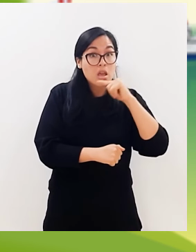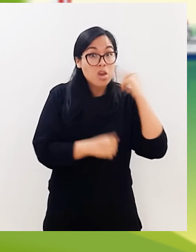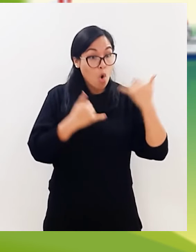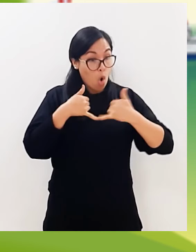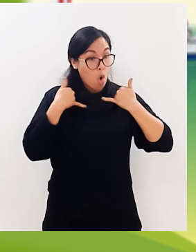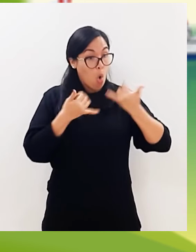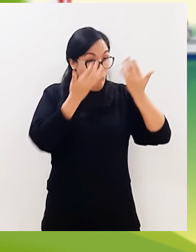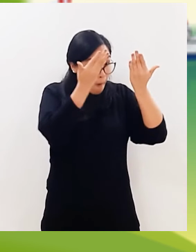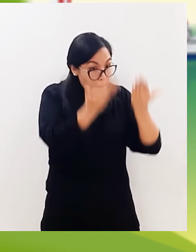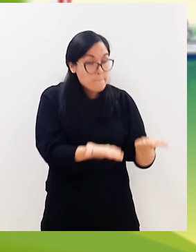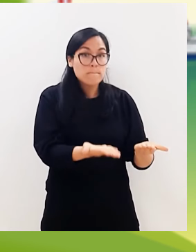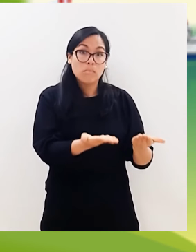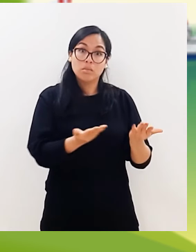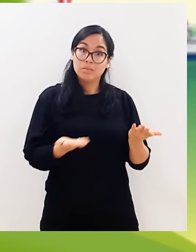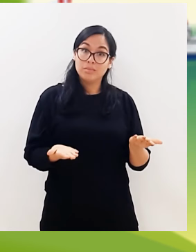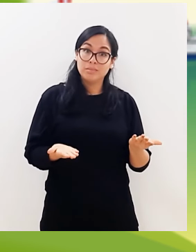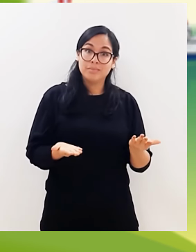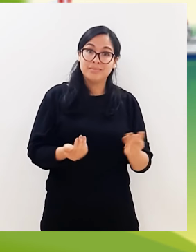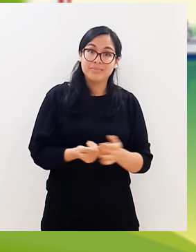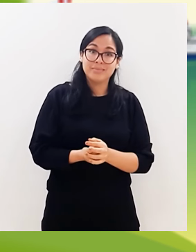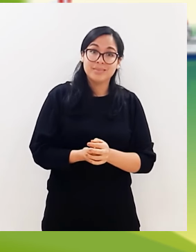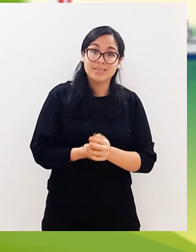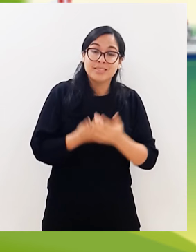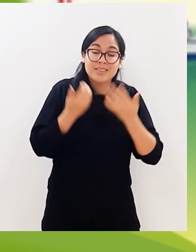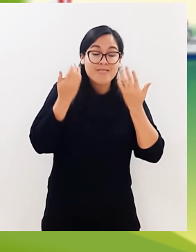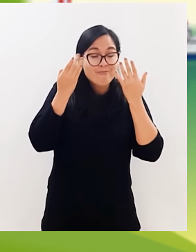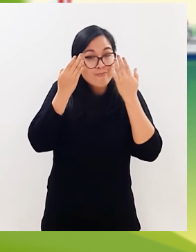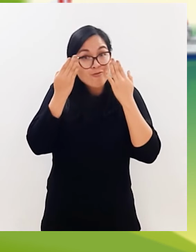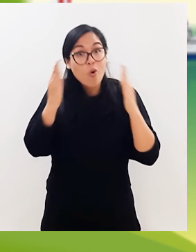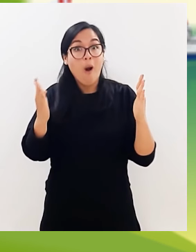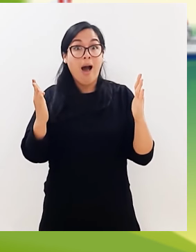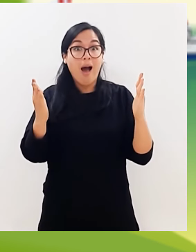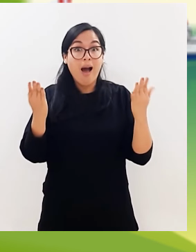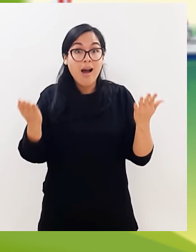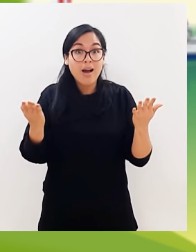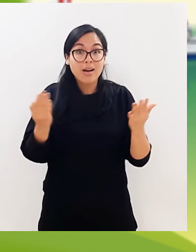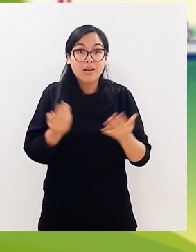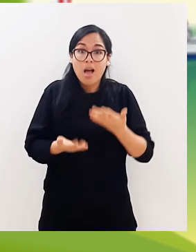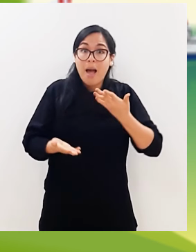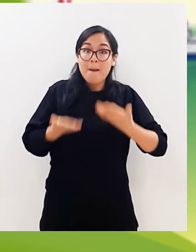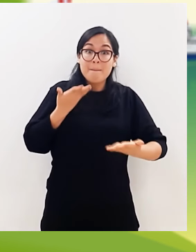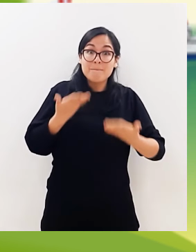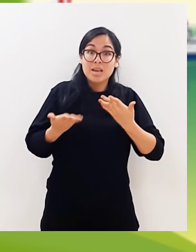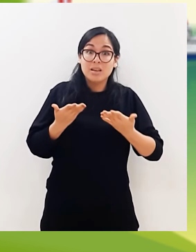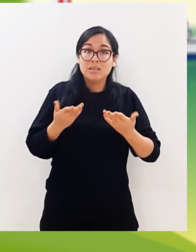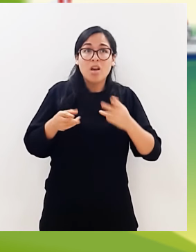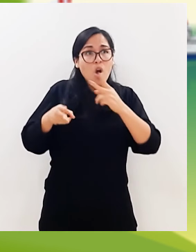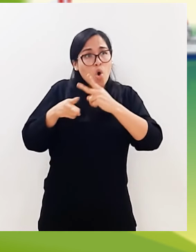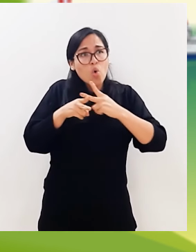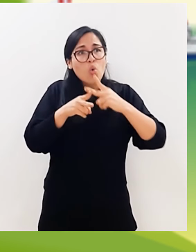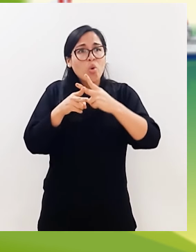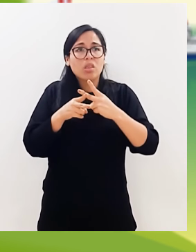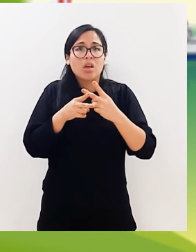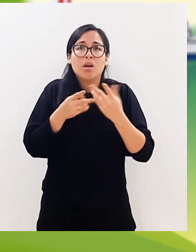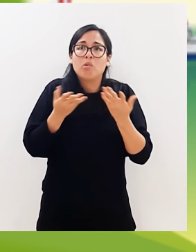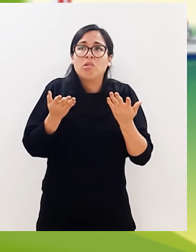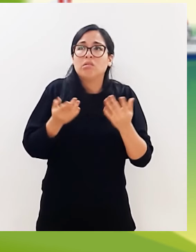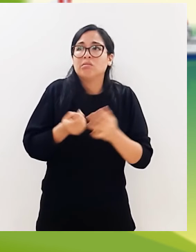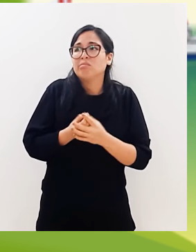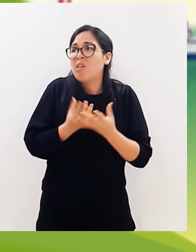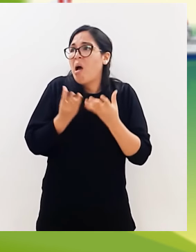nuestras niñas, niños y adolescentes Es increíble como a veces